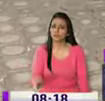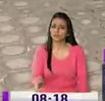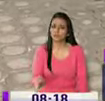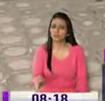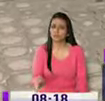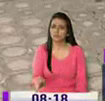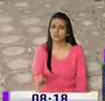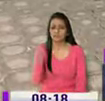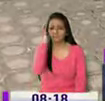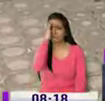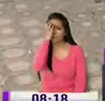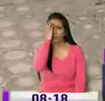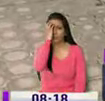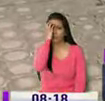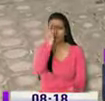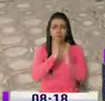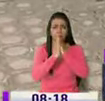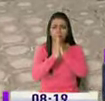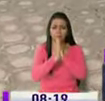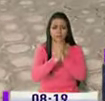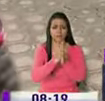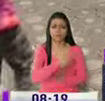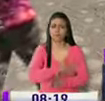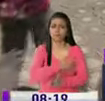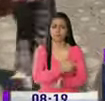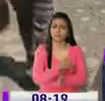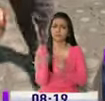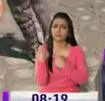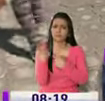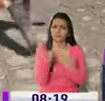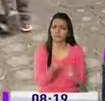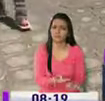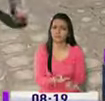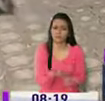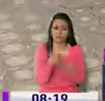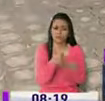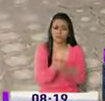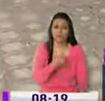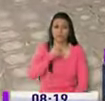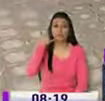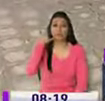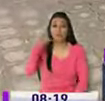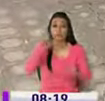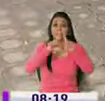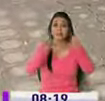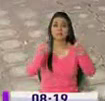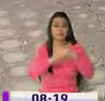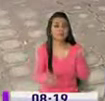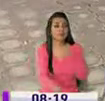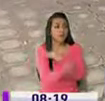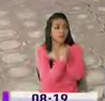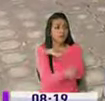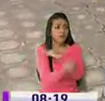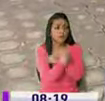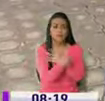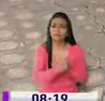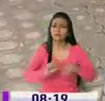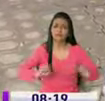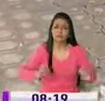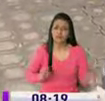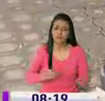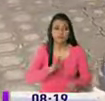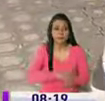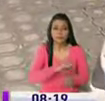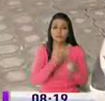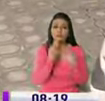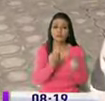tomen el asunto en este papel, lo que ellos llamamos a la empresa, pero ellos no nos hacen caso, por motivo de